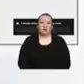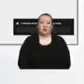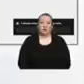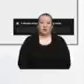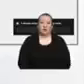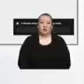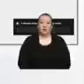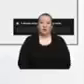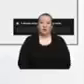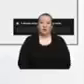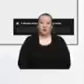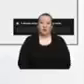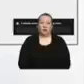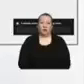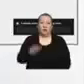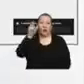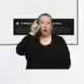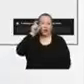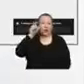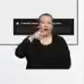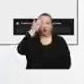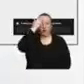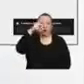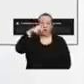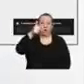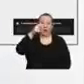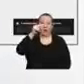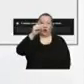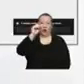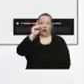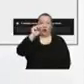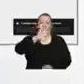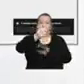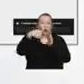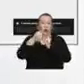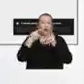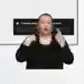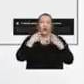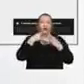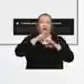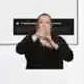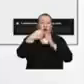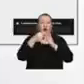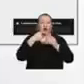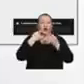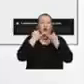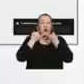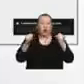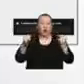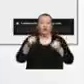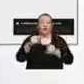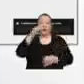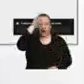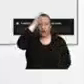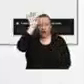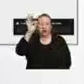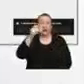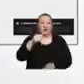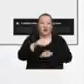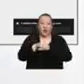este test y fallo ver pandora papers league no en todos los idiomas estas francés e inglés humillando a la